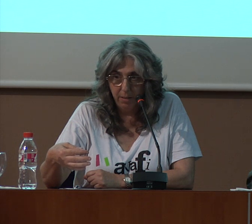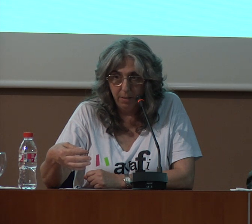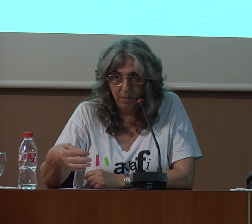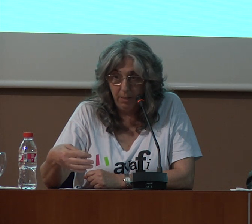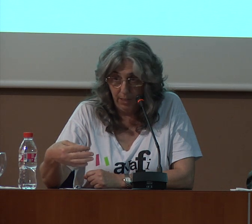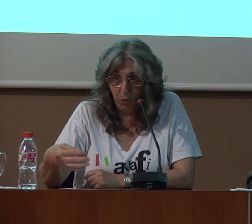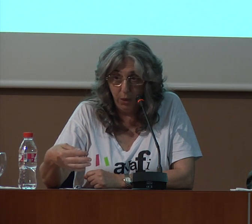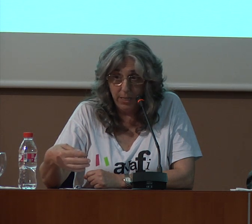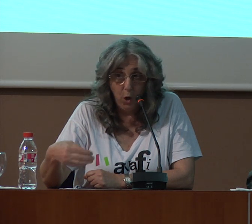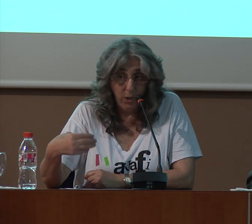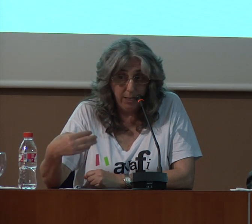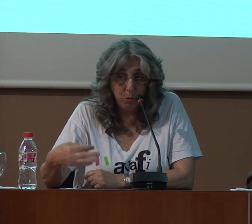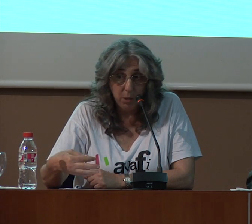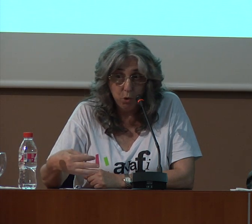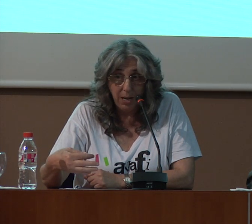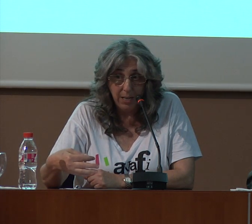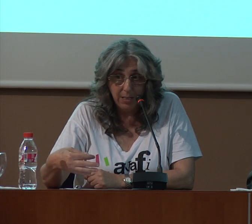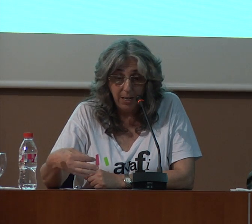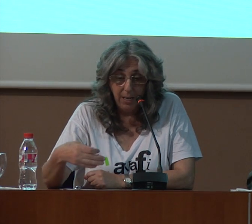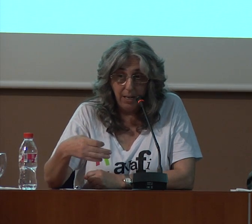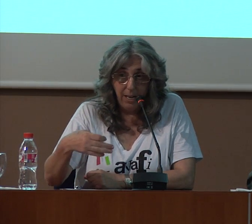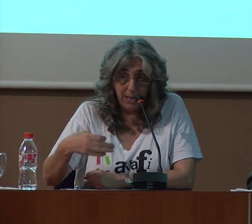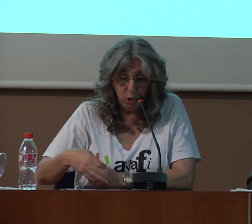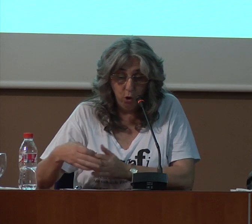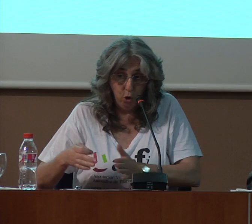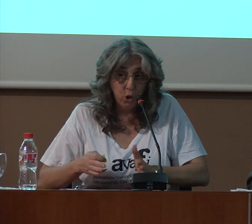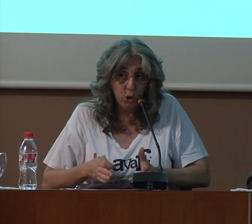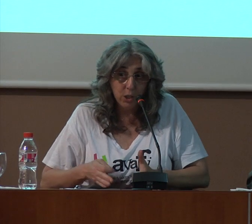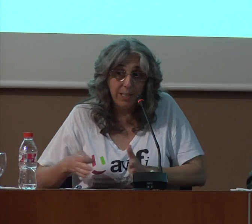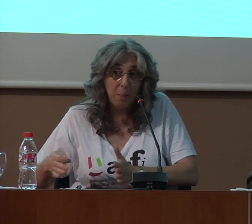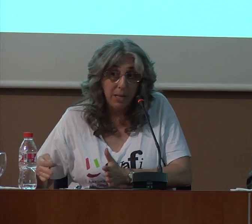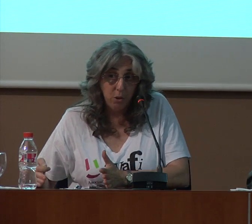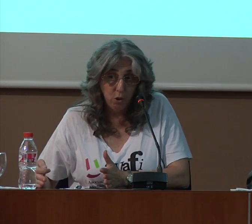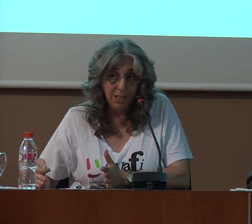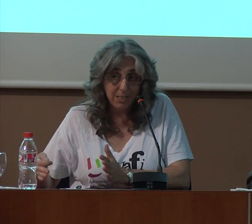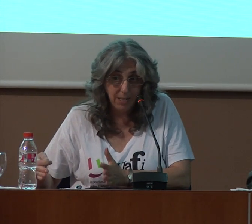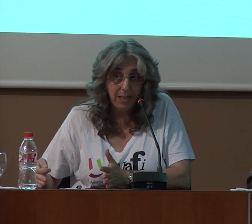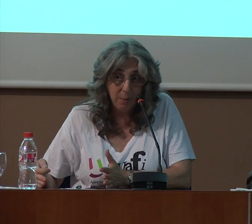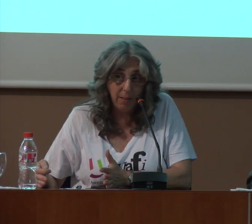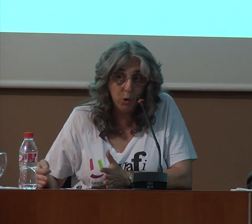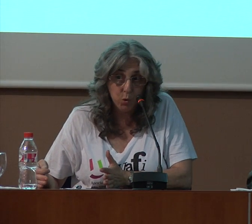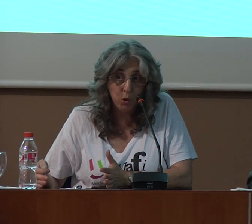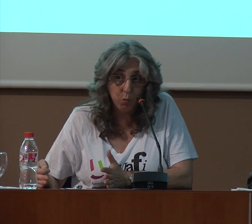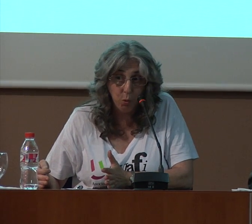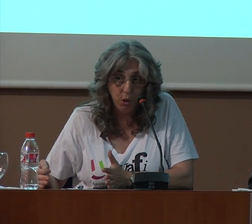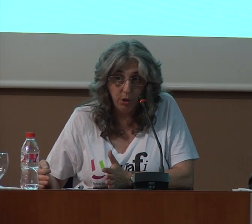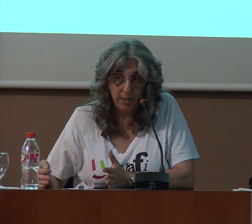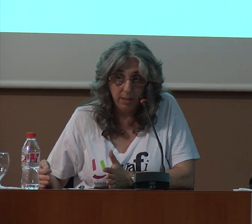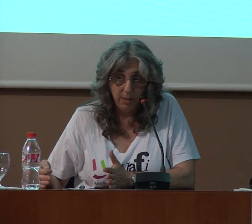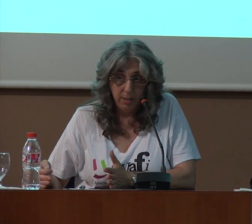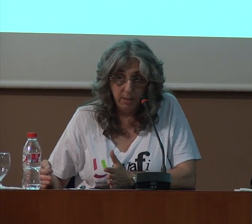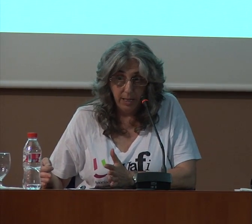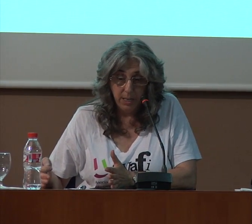tema. Entonces, lo que tenemos que buscar es los otros tratamientos que sí que de verdad nos